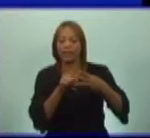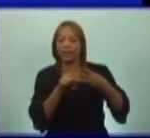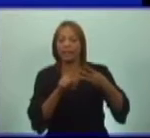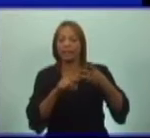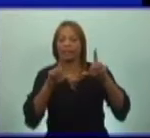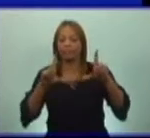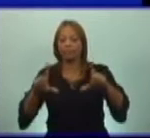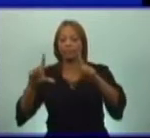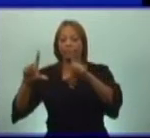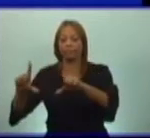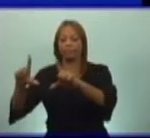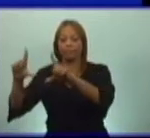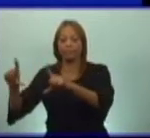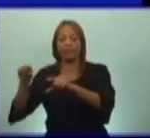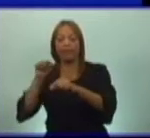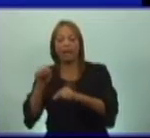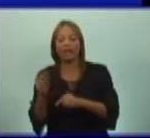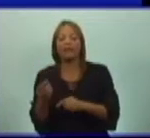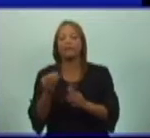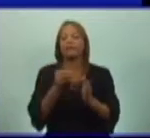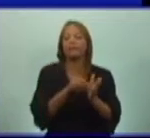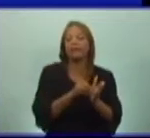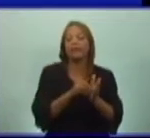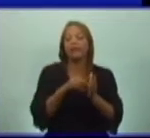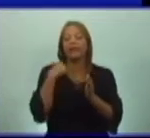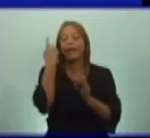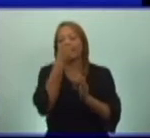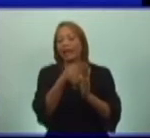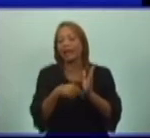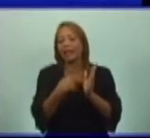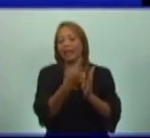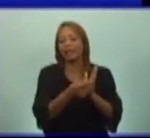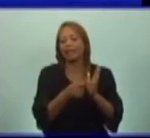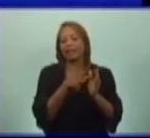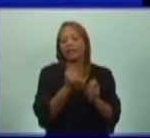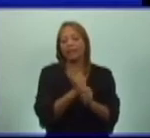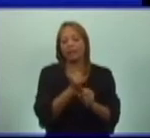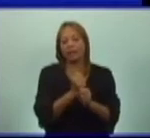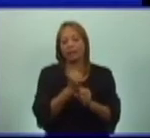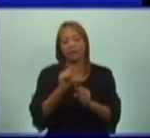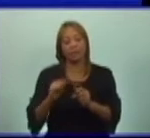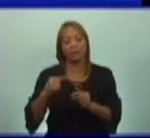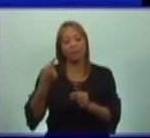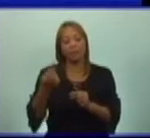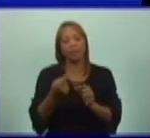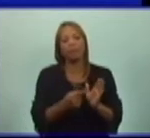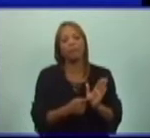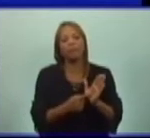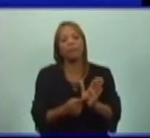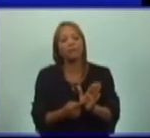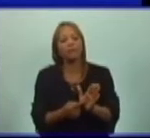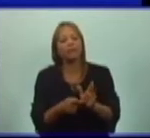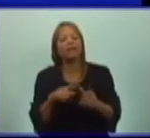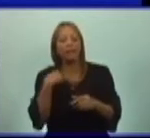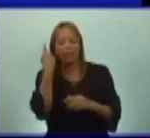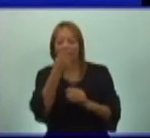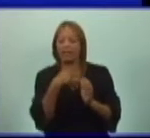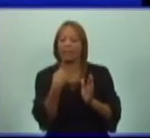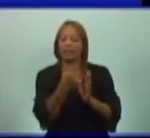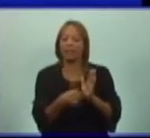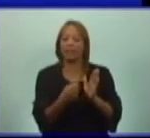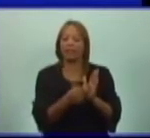las características de este trabajo y luego vamos a demostrar estas